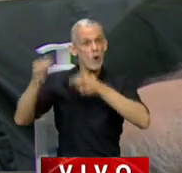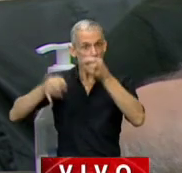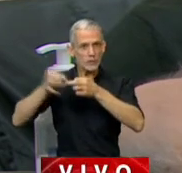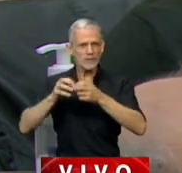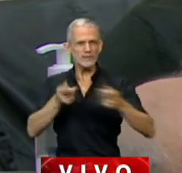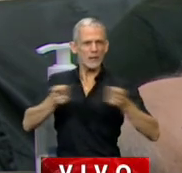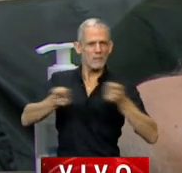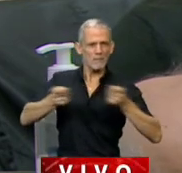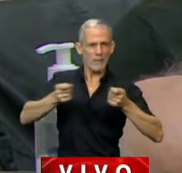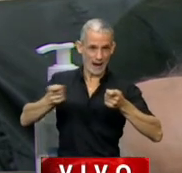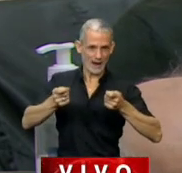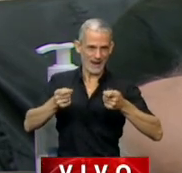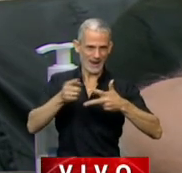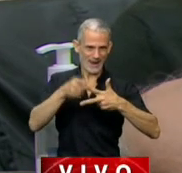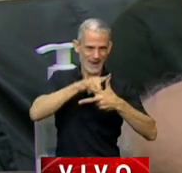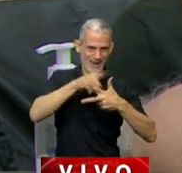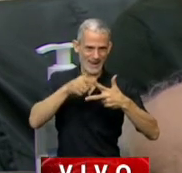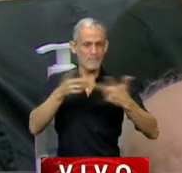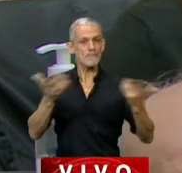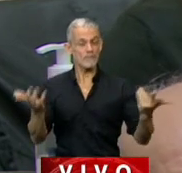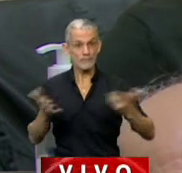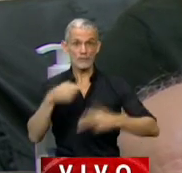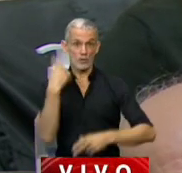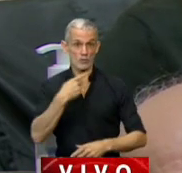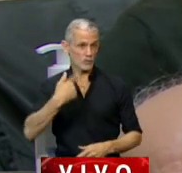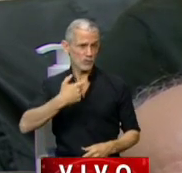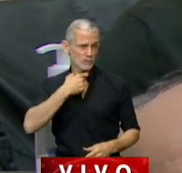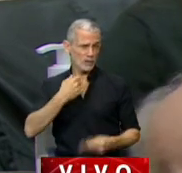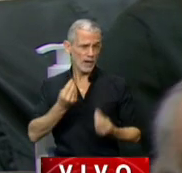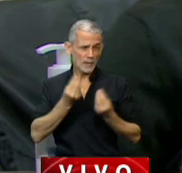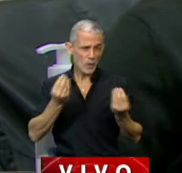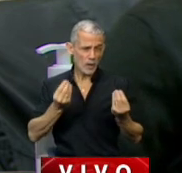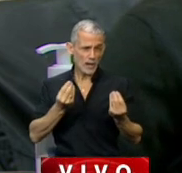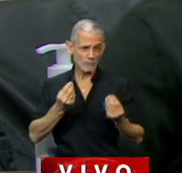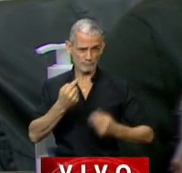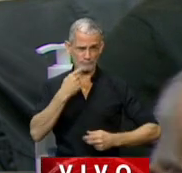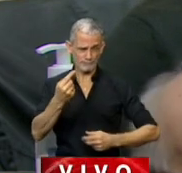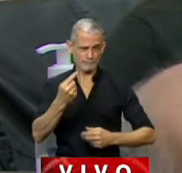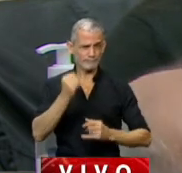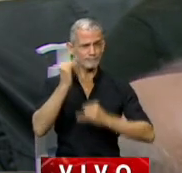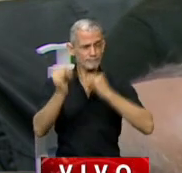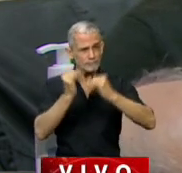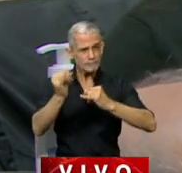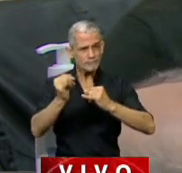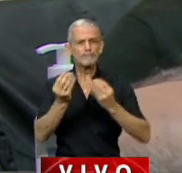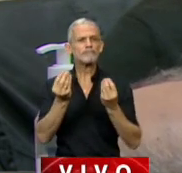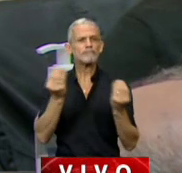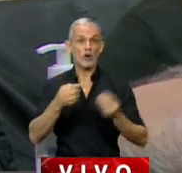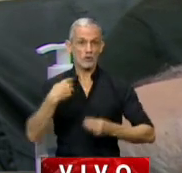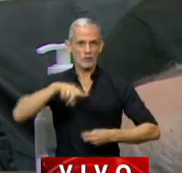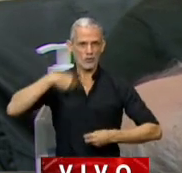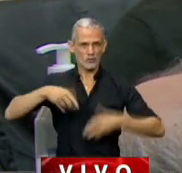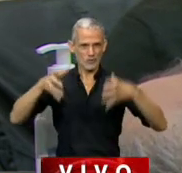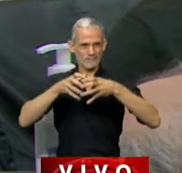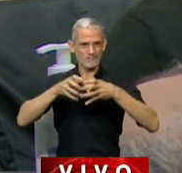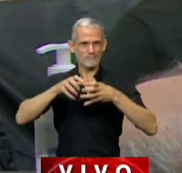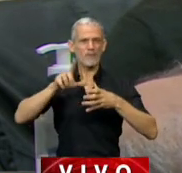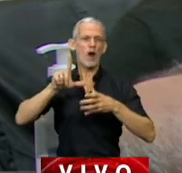ello que también queremos señalar que como liberales